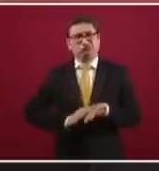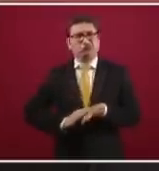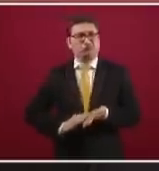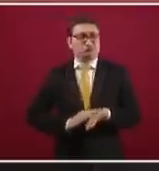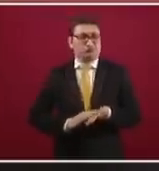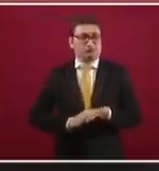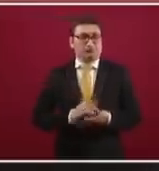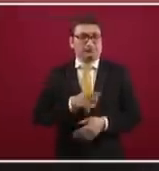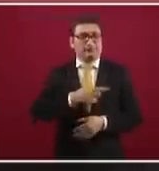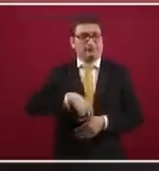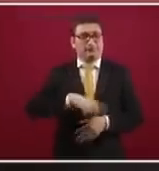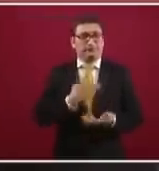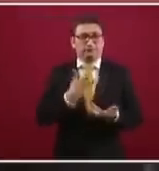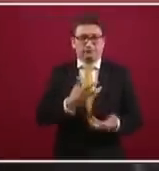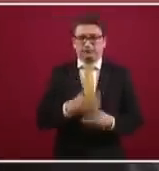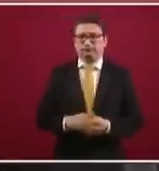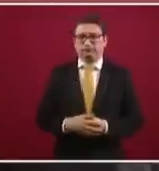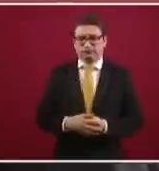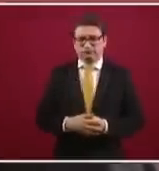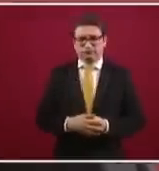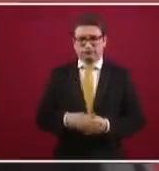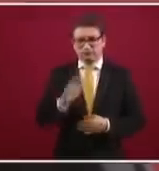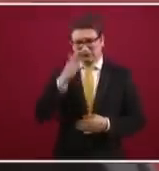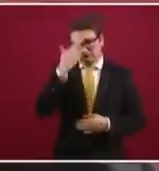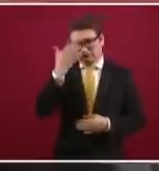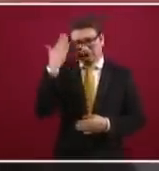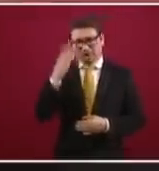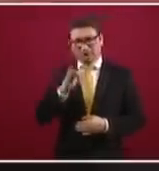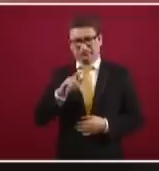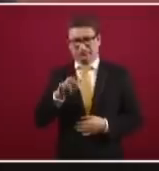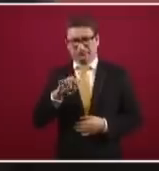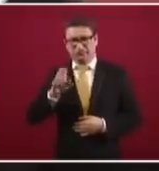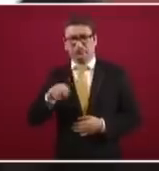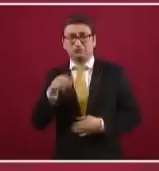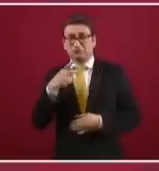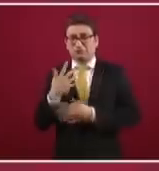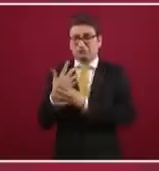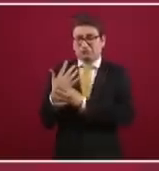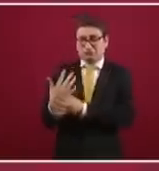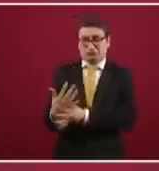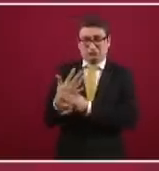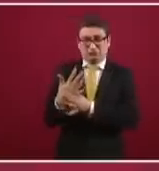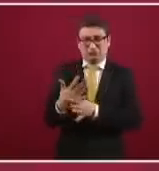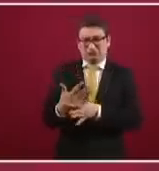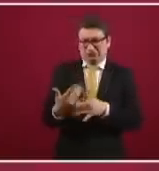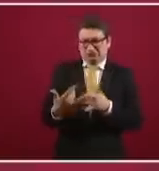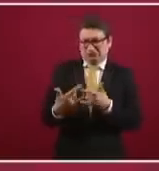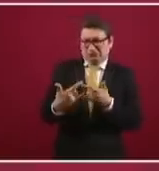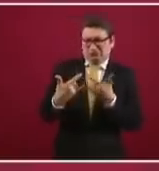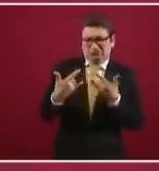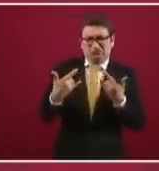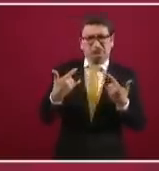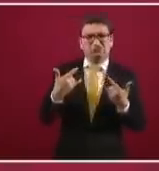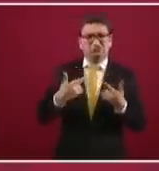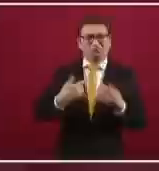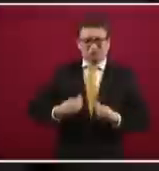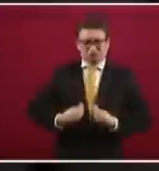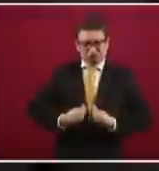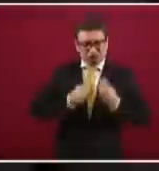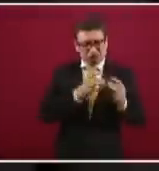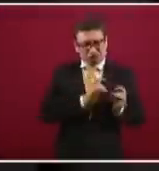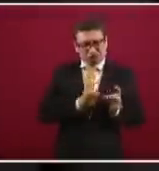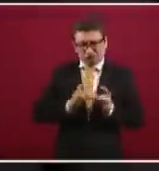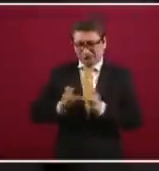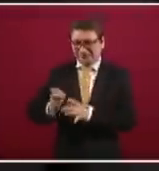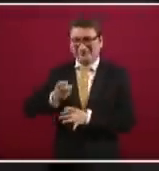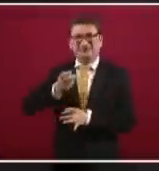Cuando Cicerón decía que la historia era la maestra de la vida, el que no